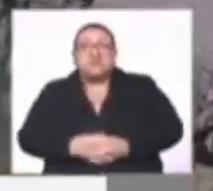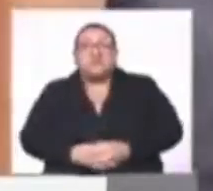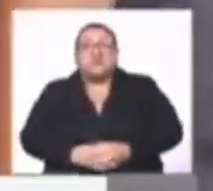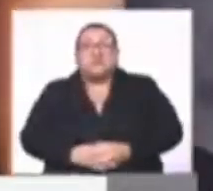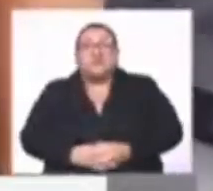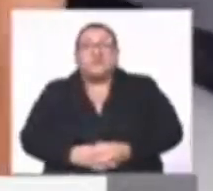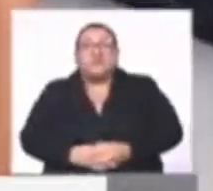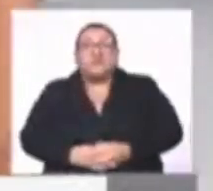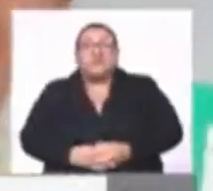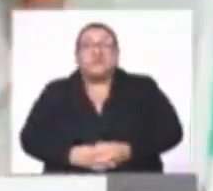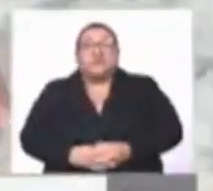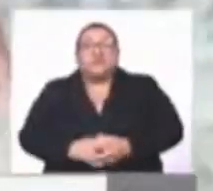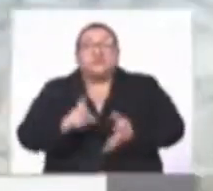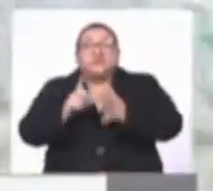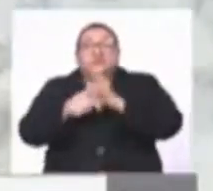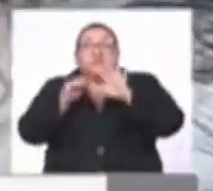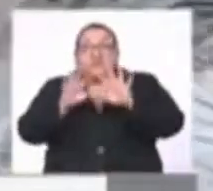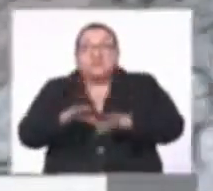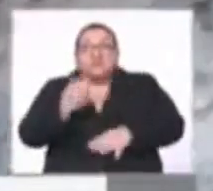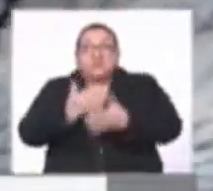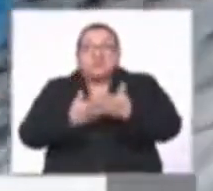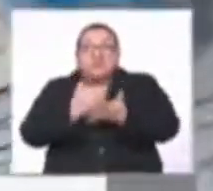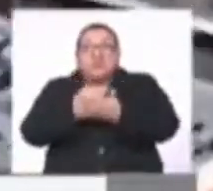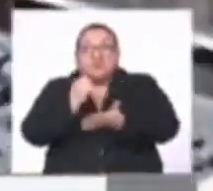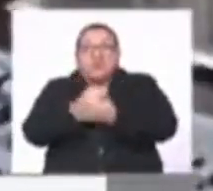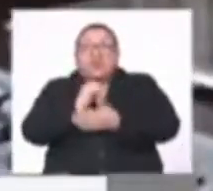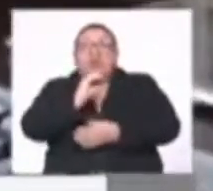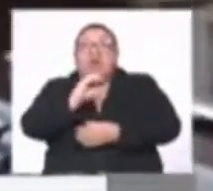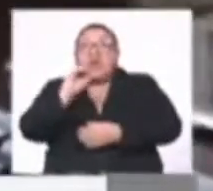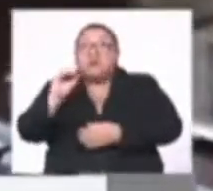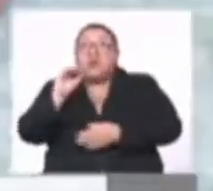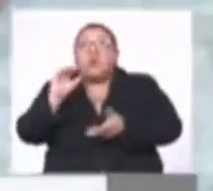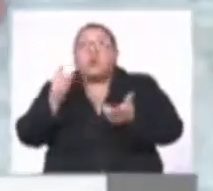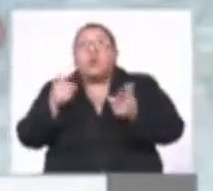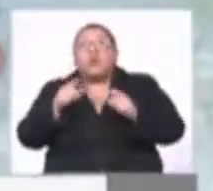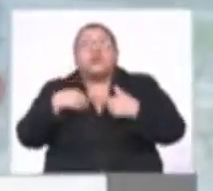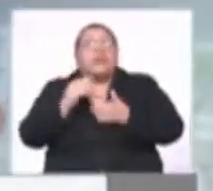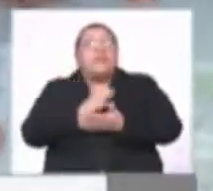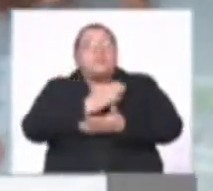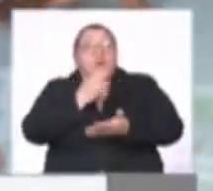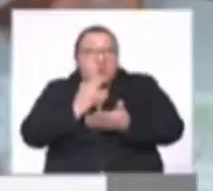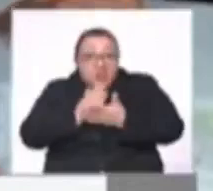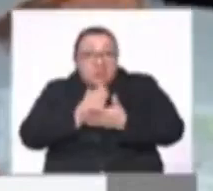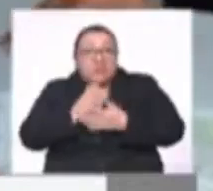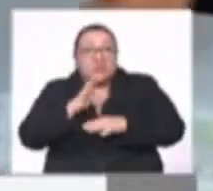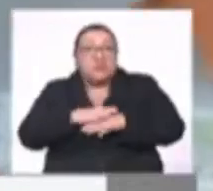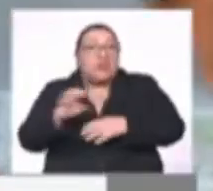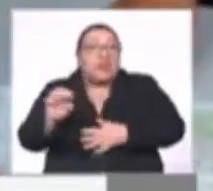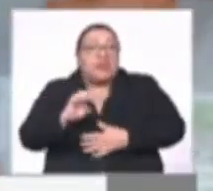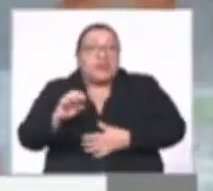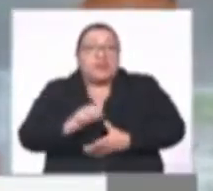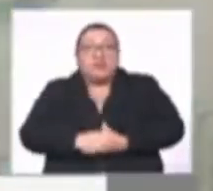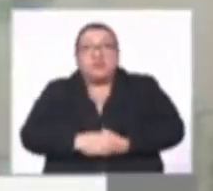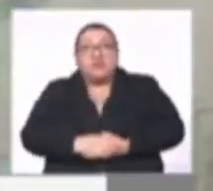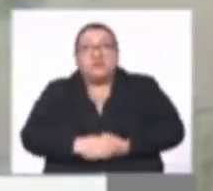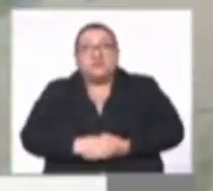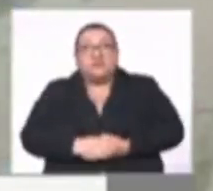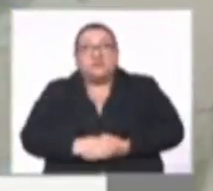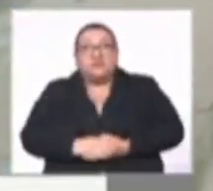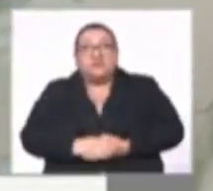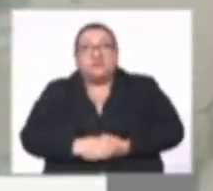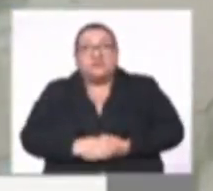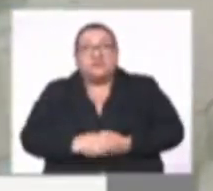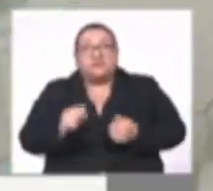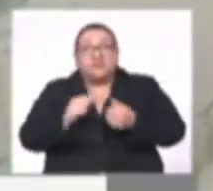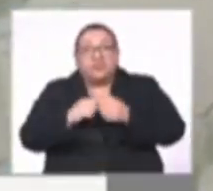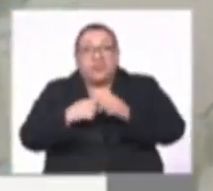se autoriza en el texto aprobado que se emitan alertas ante un evento que pueda generar una declaratoria de emergencia. Con esta nueva